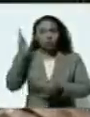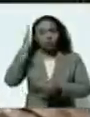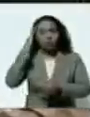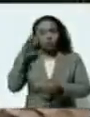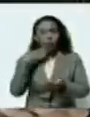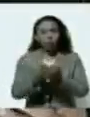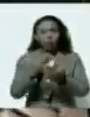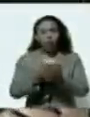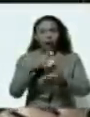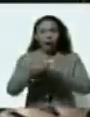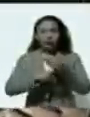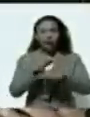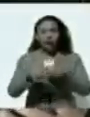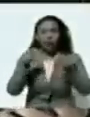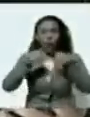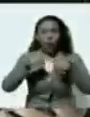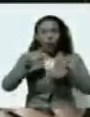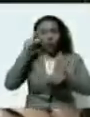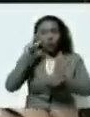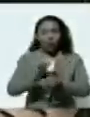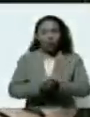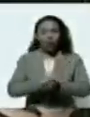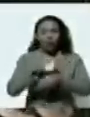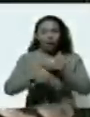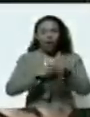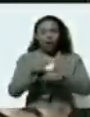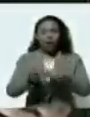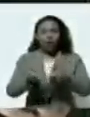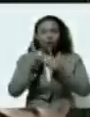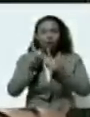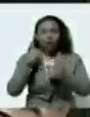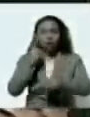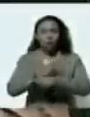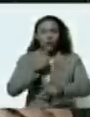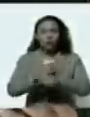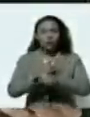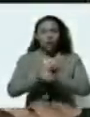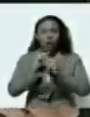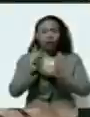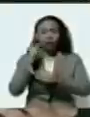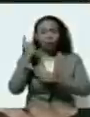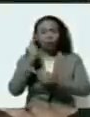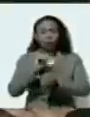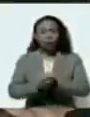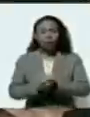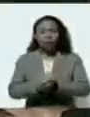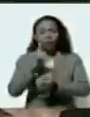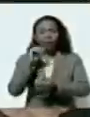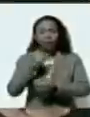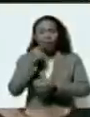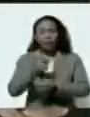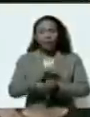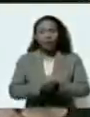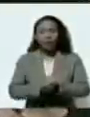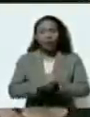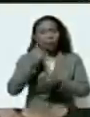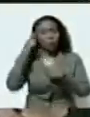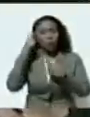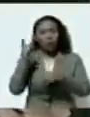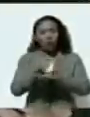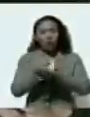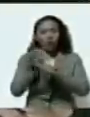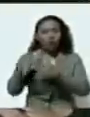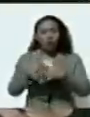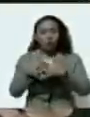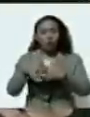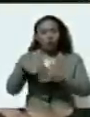que han consignado, que han presentado el día de hoy, las van a consignar a las autoridades competentes, eso por una parte. También decía no saber si el gobierno de Estados Unidos